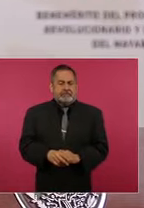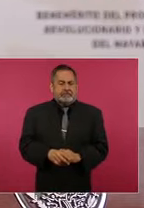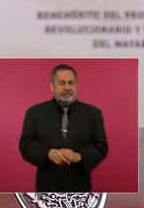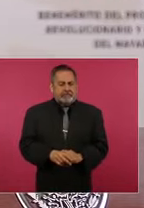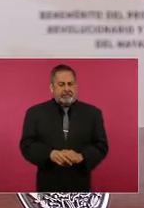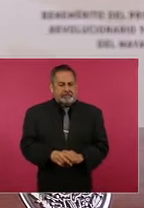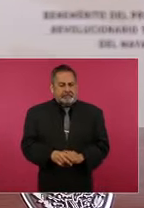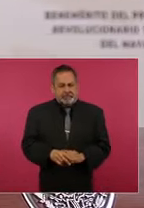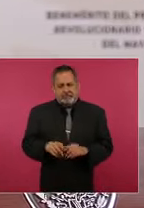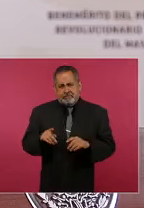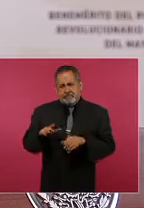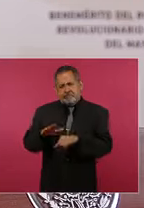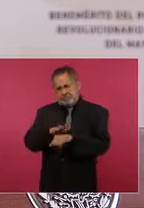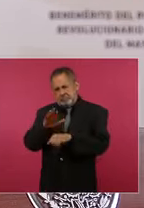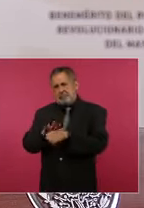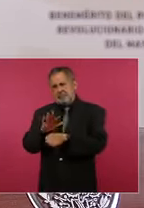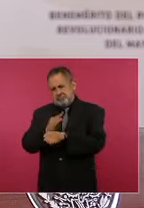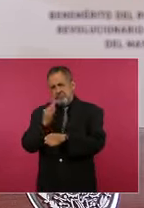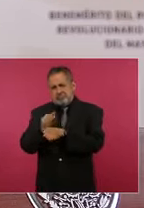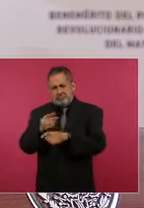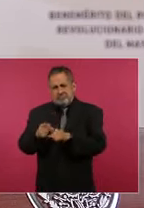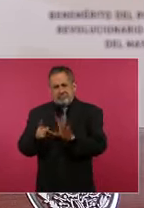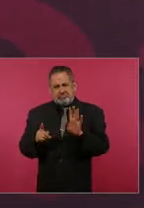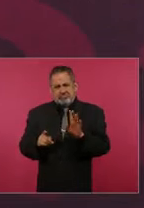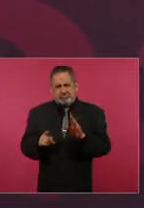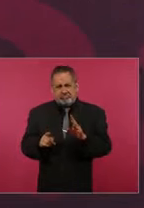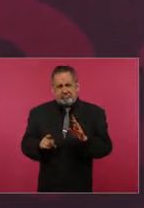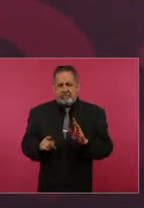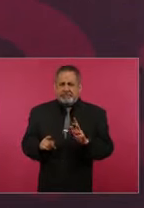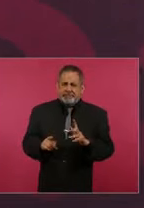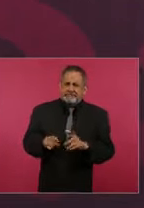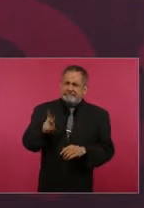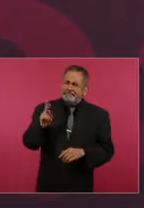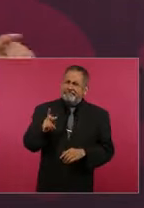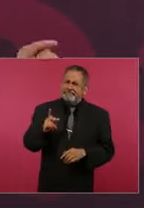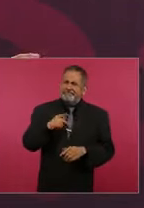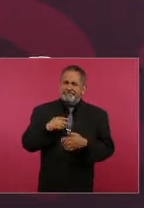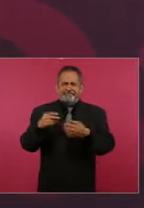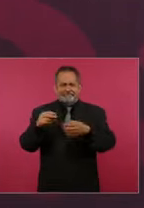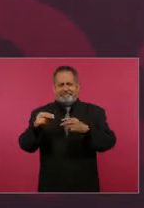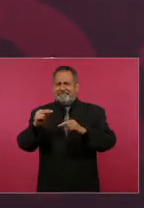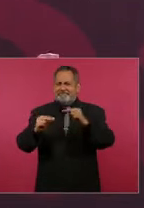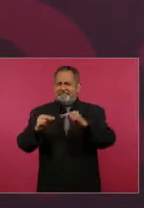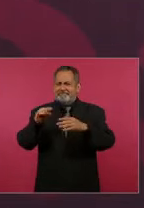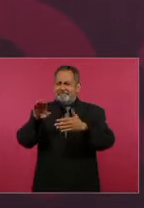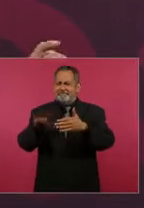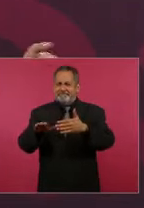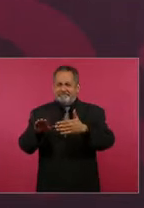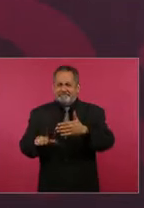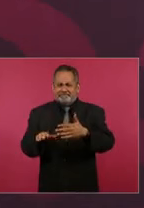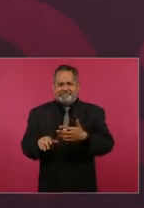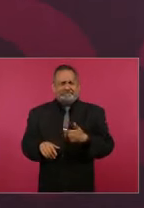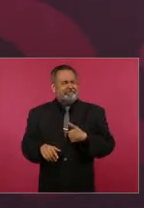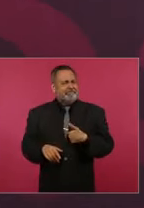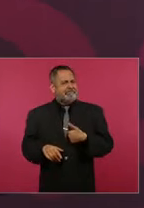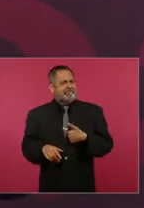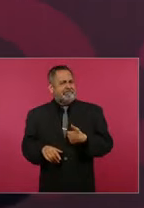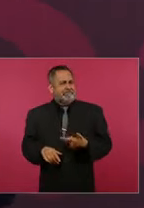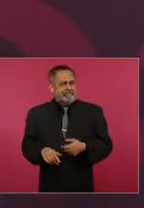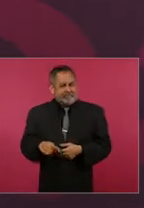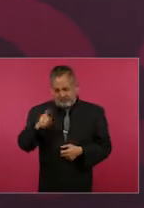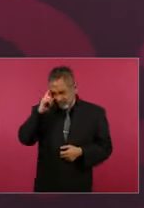tengo más aprobación que desaprobación, pero estoy, me acuerdo